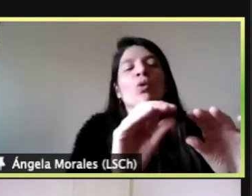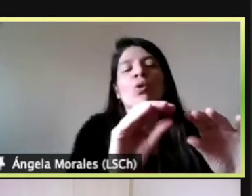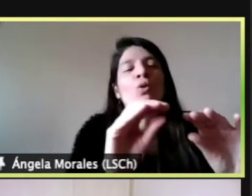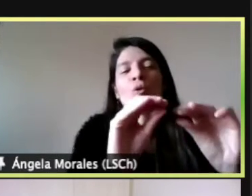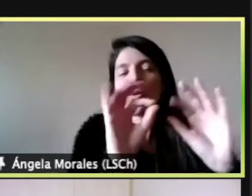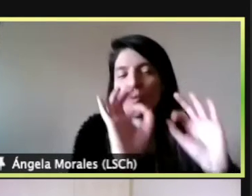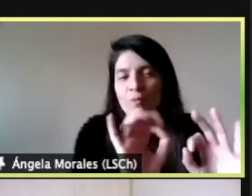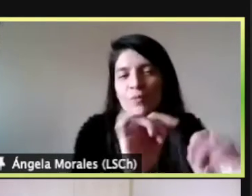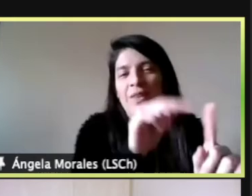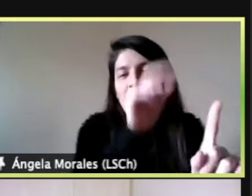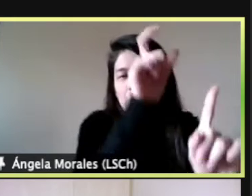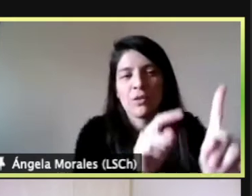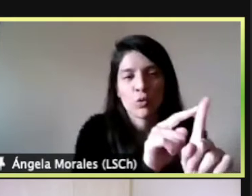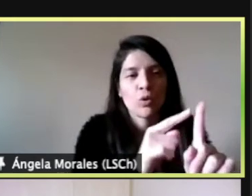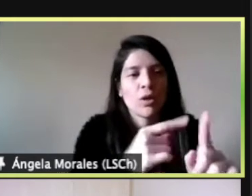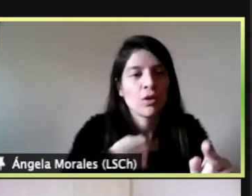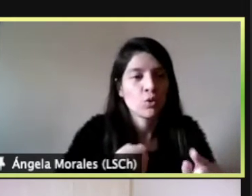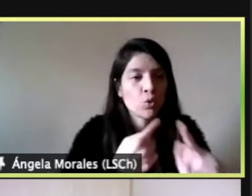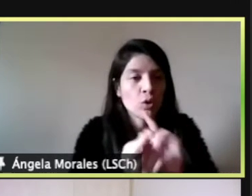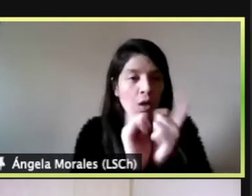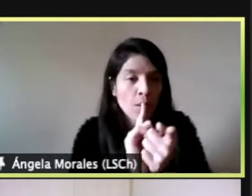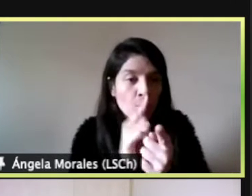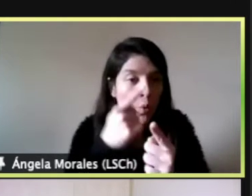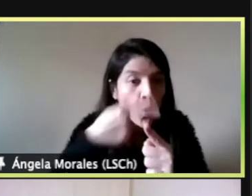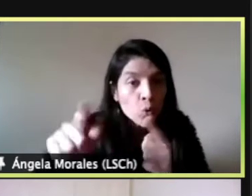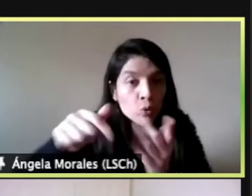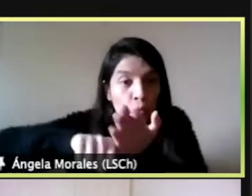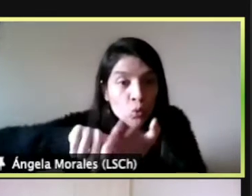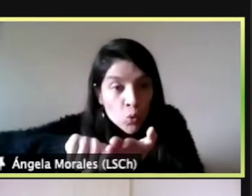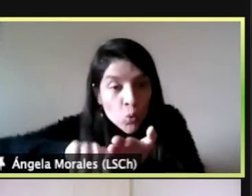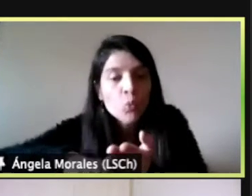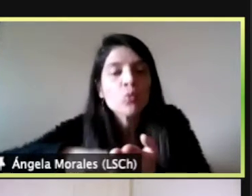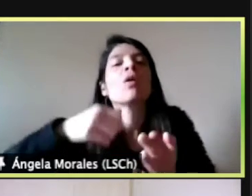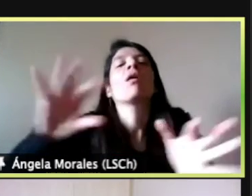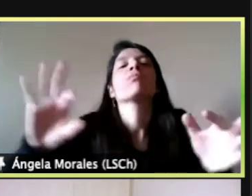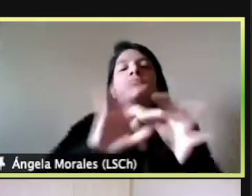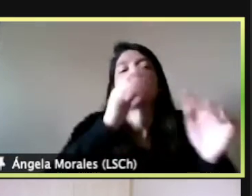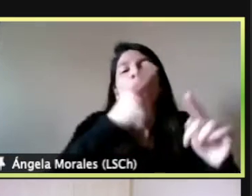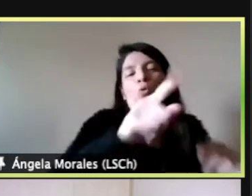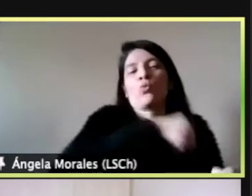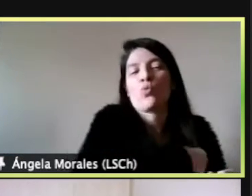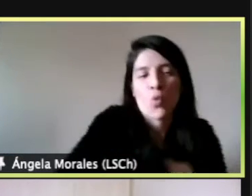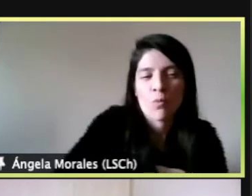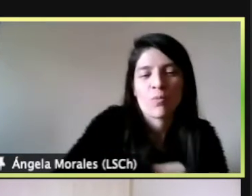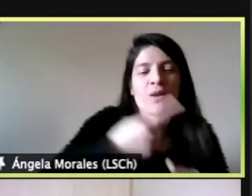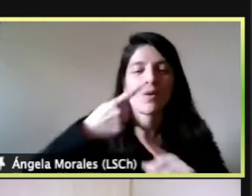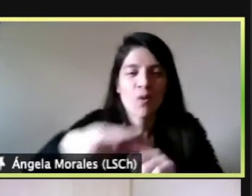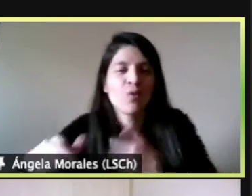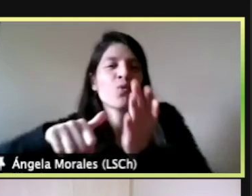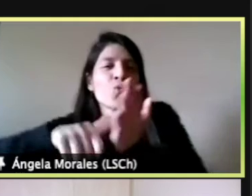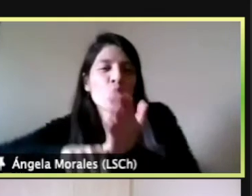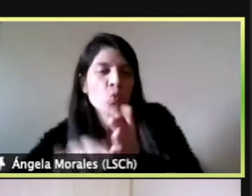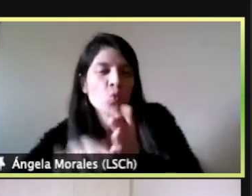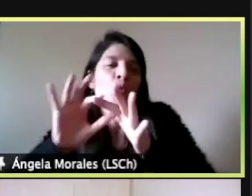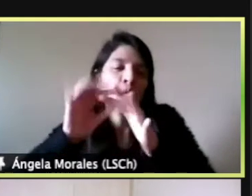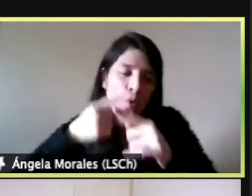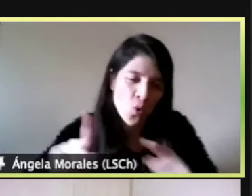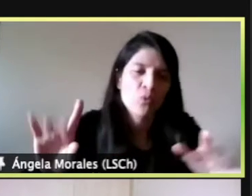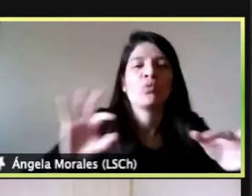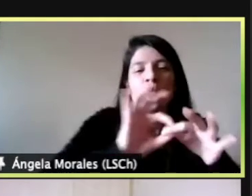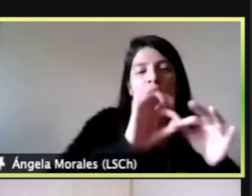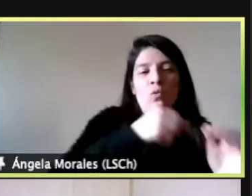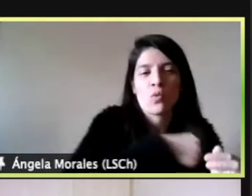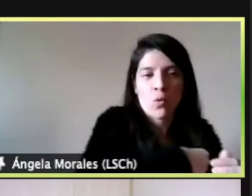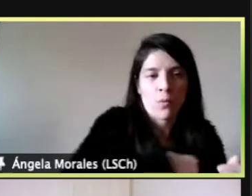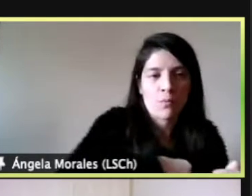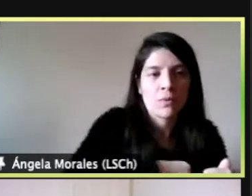persona, así, así o así. ¿Ya? Entonces yo puedo ir cambiando constantemente. Ahora me aseguro